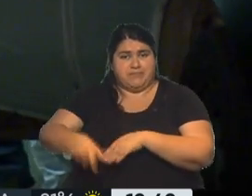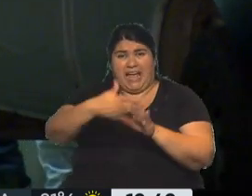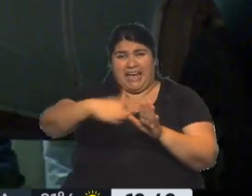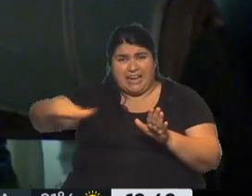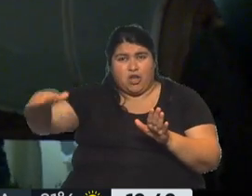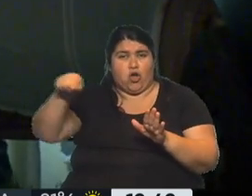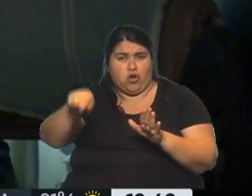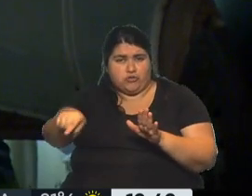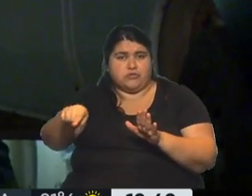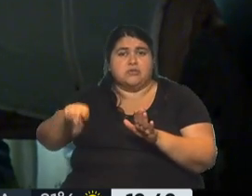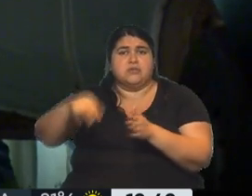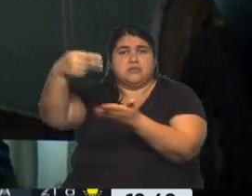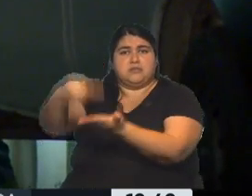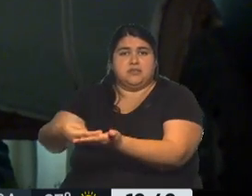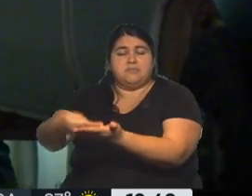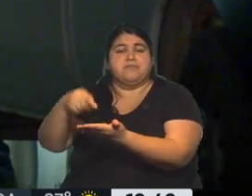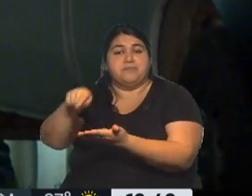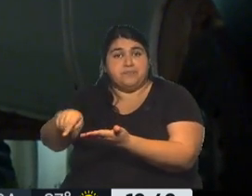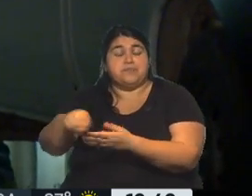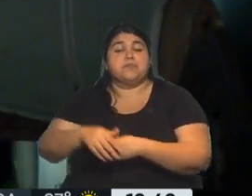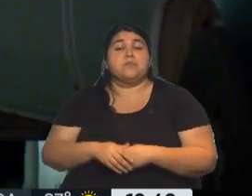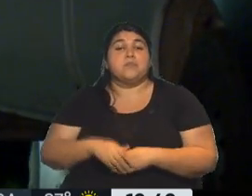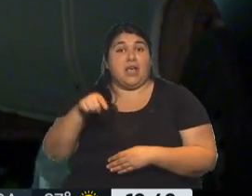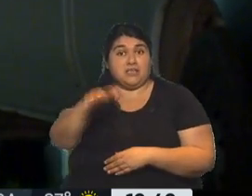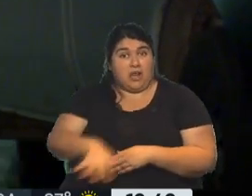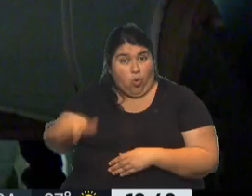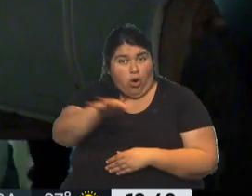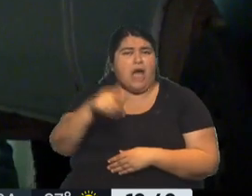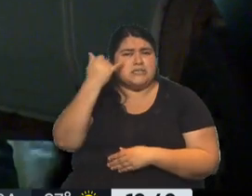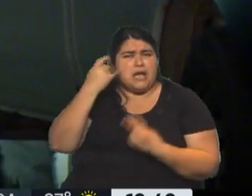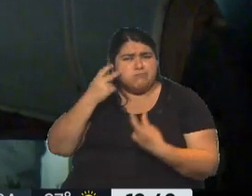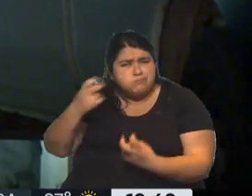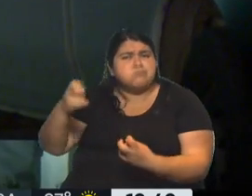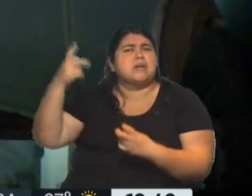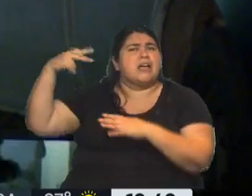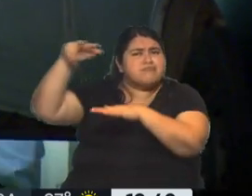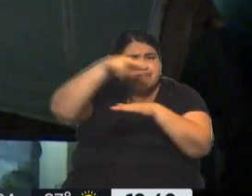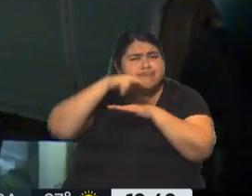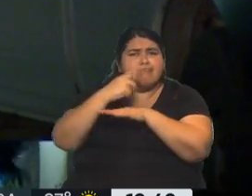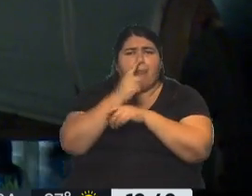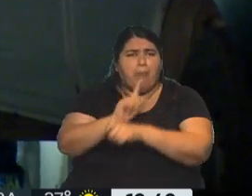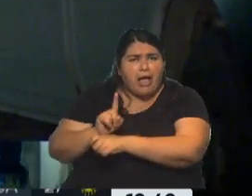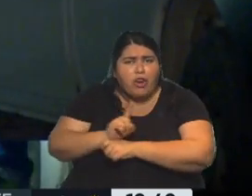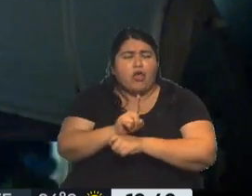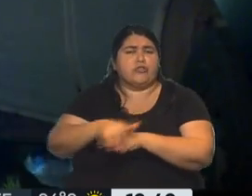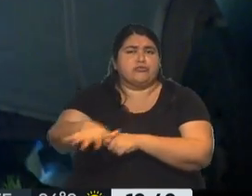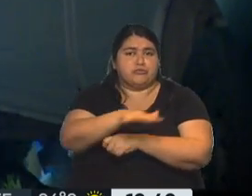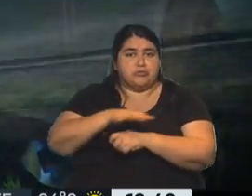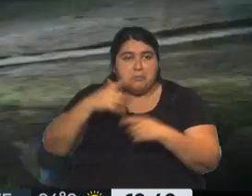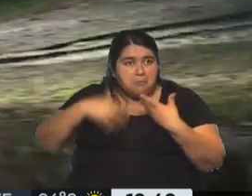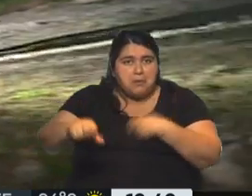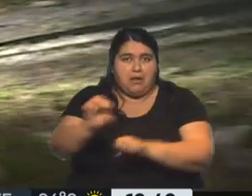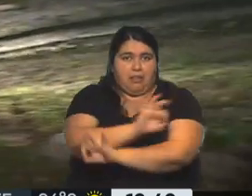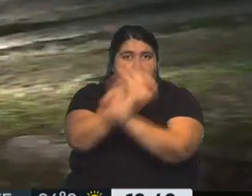arriba de donde había sido visto por última vez. El lugar había sido rastrillado con helicópteros y perros rastreadores sin que se encontrara